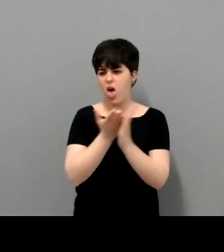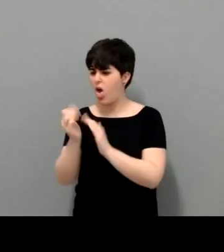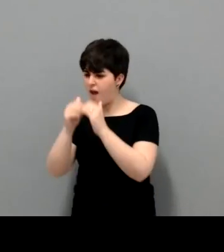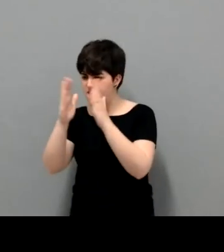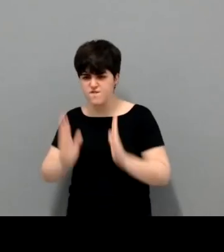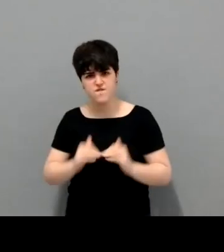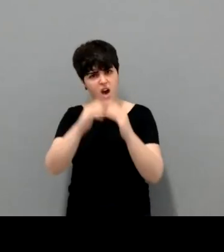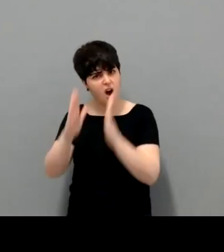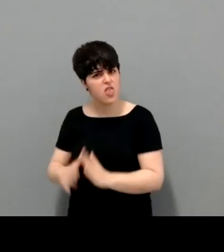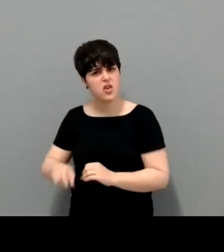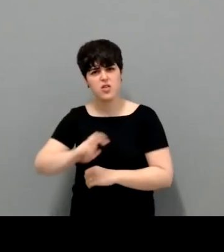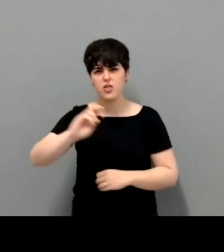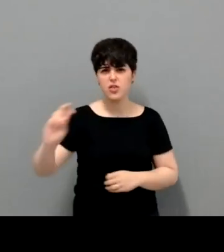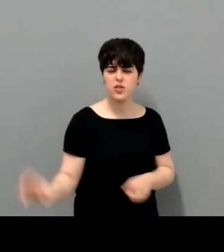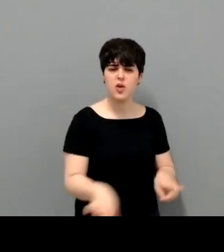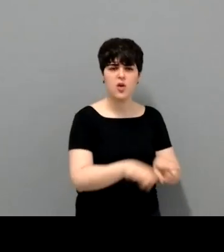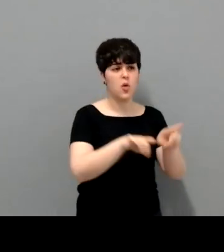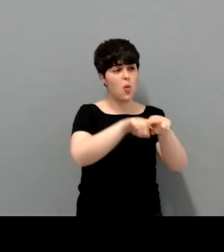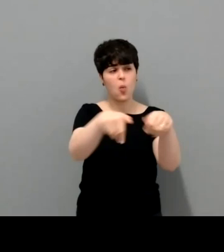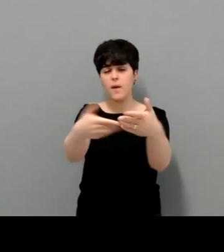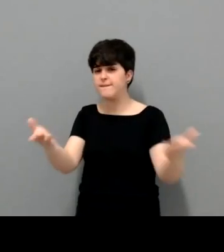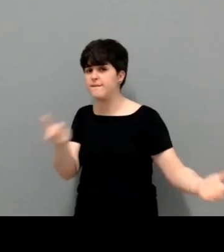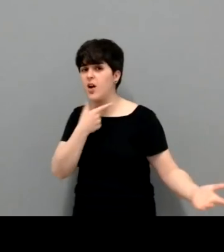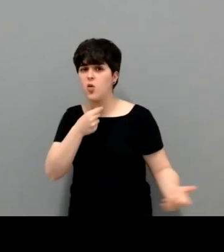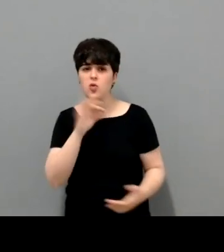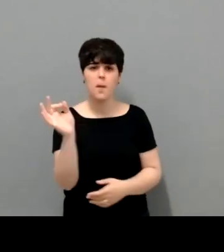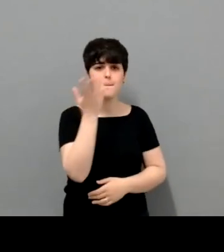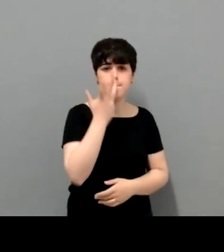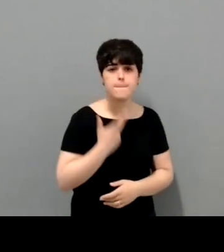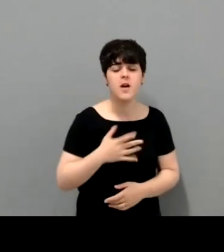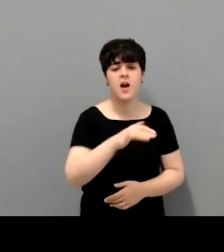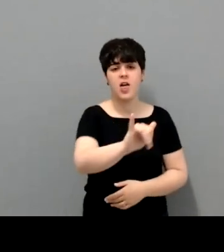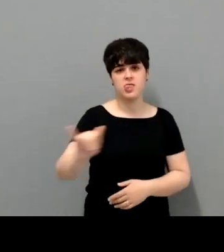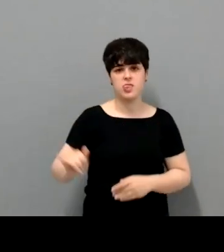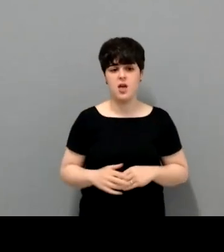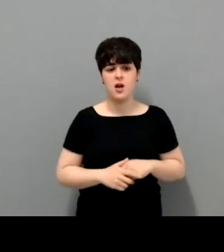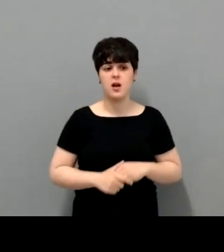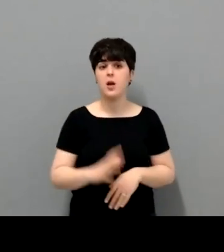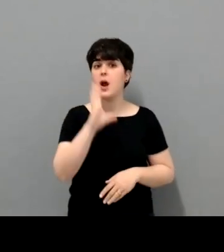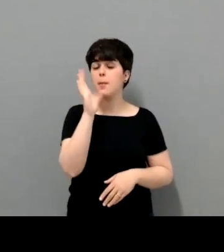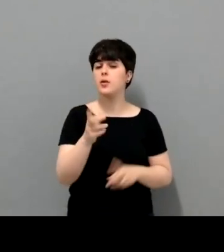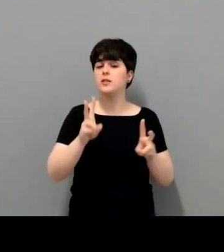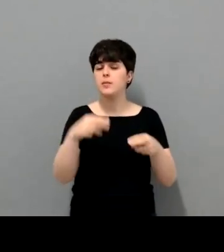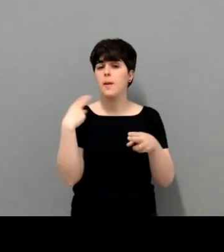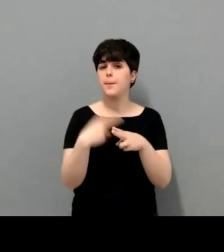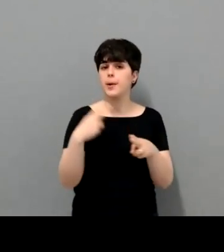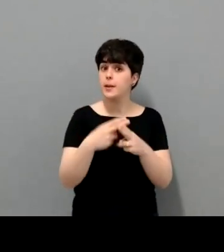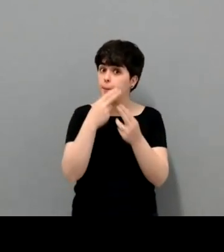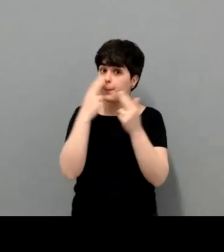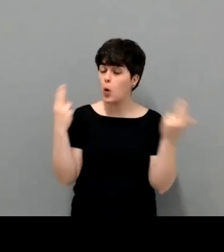habitacionales como gustos y preferencias existan, porque las políticas